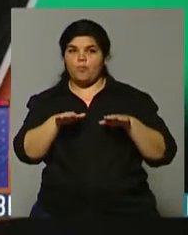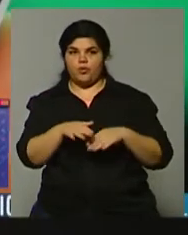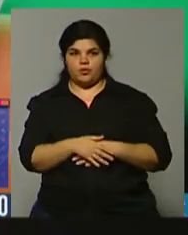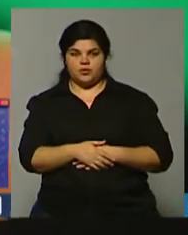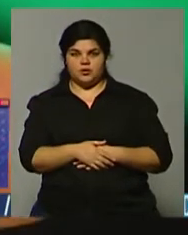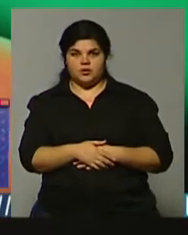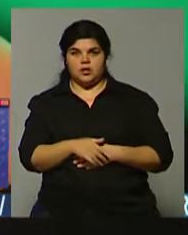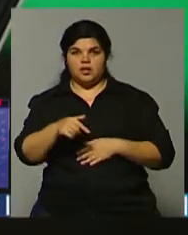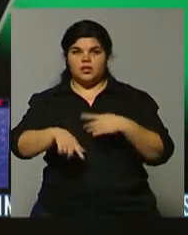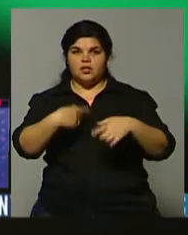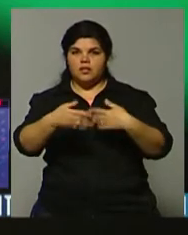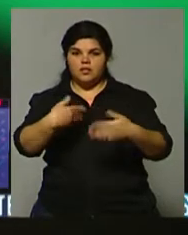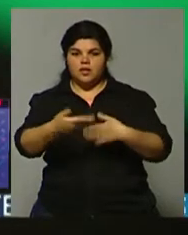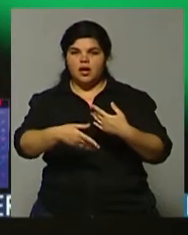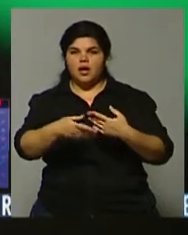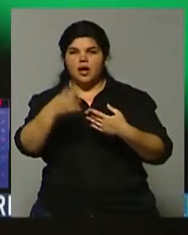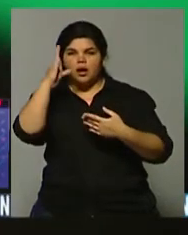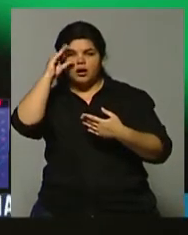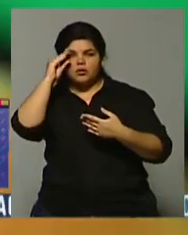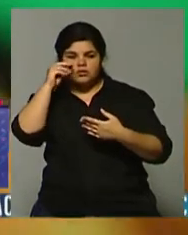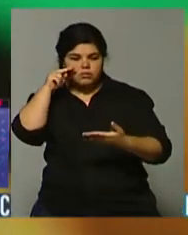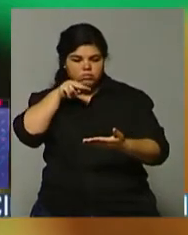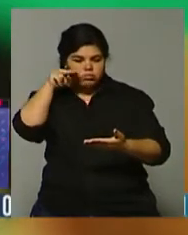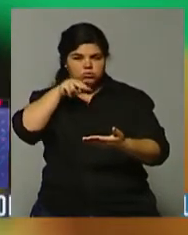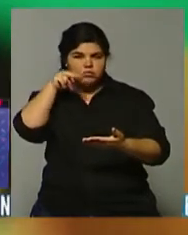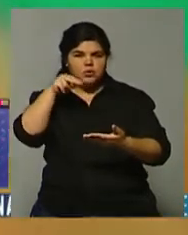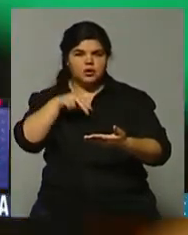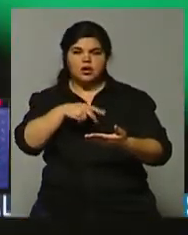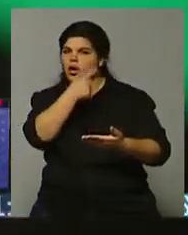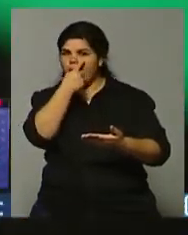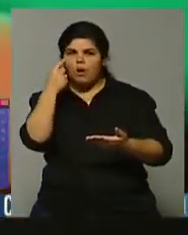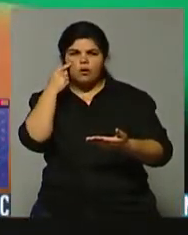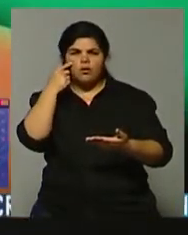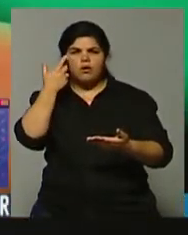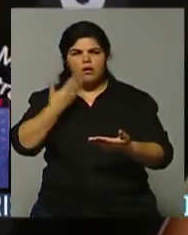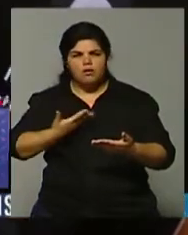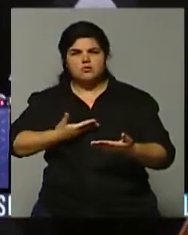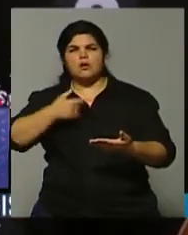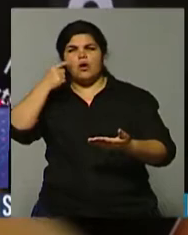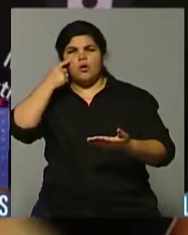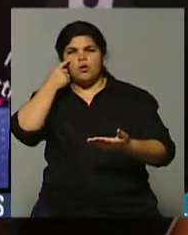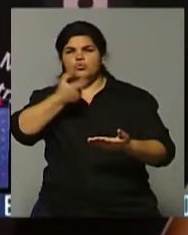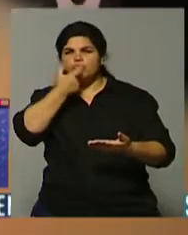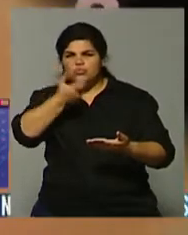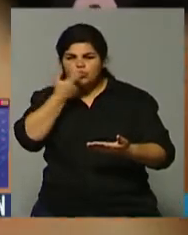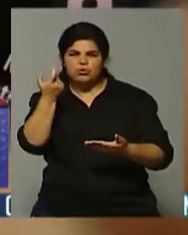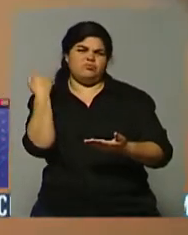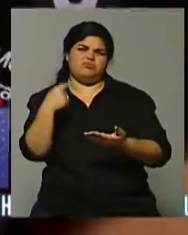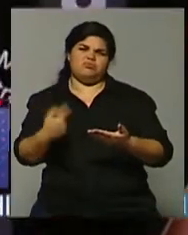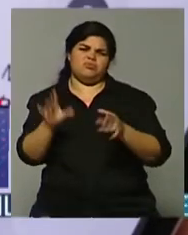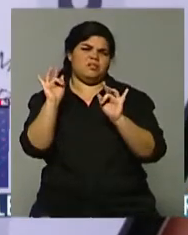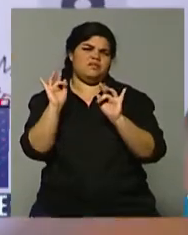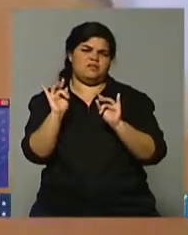del día, llegas con la vista, después de haber visto tanto el teléfono, llegas con la vista bastante roja, complicada. Sí. Entonces, vos